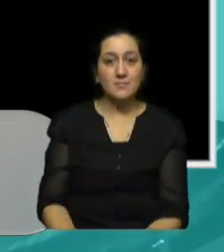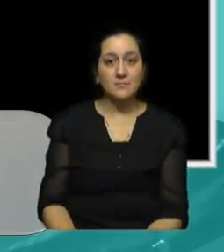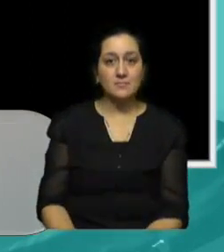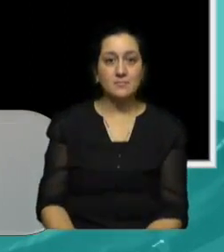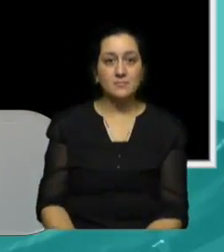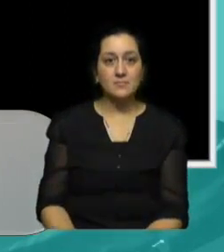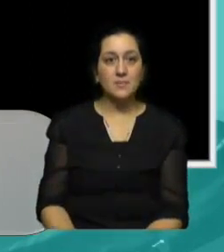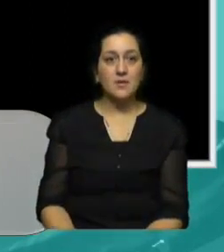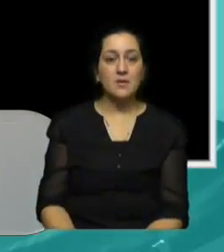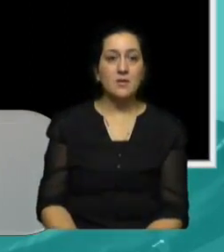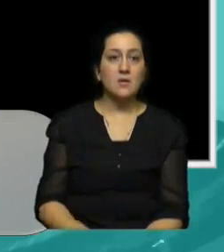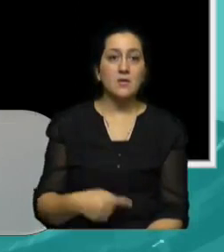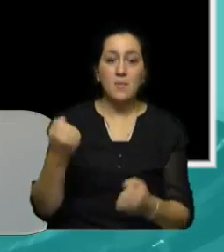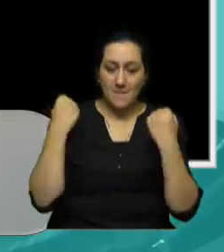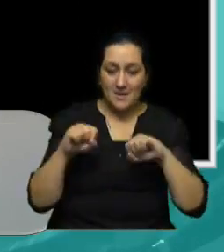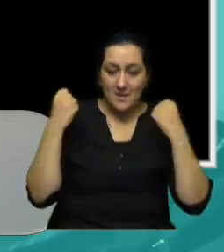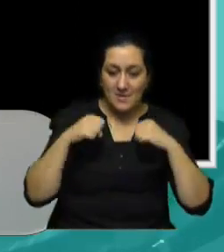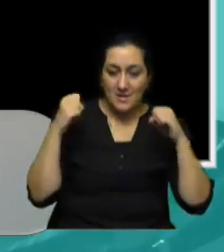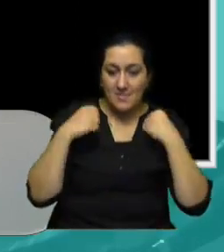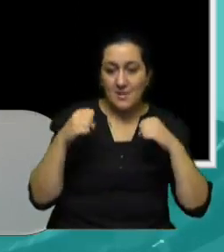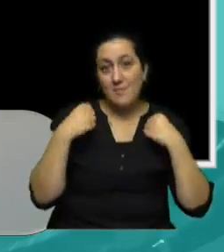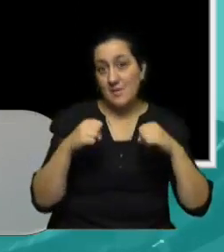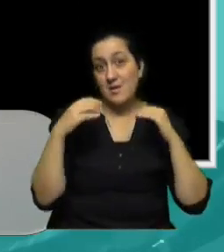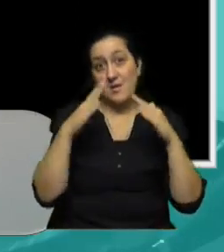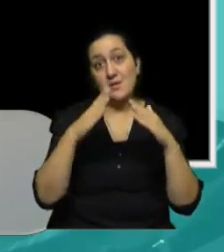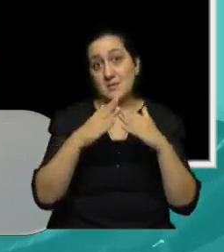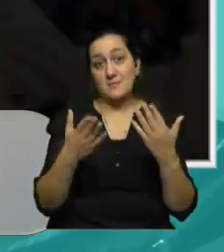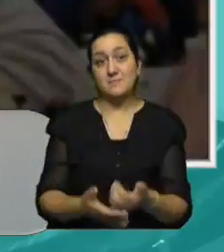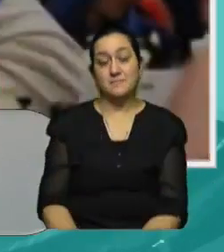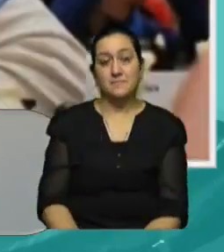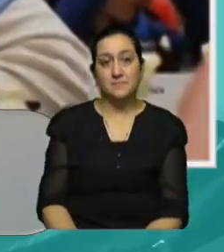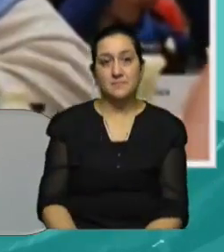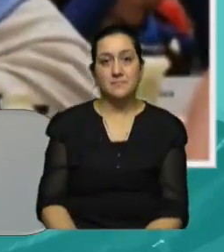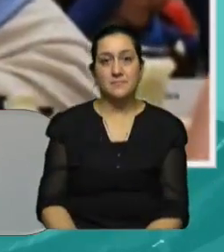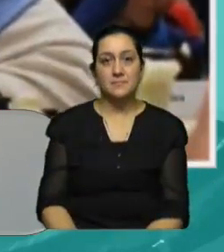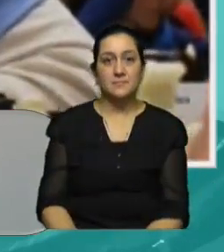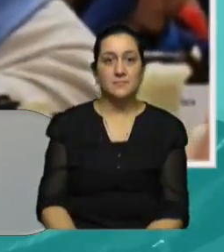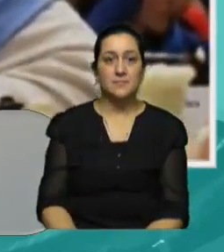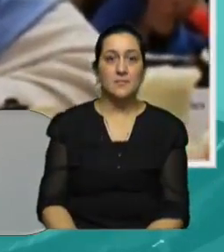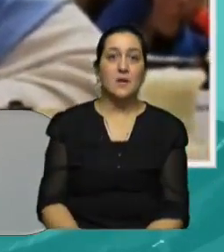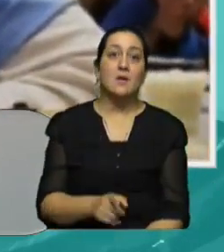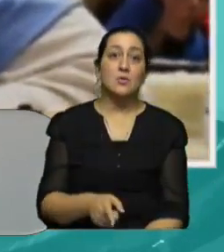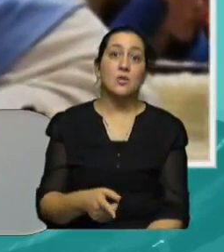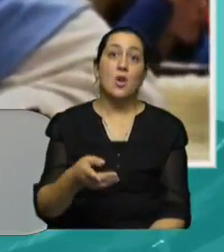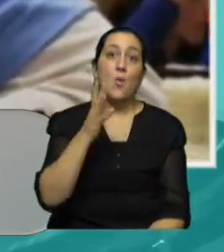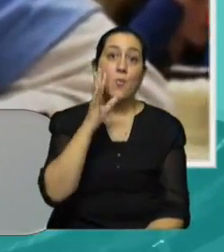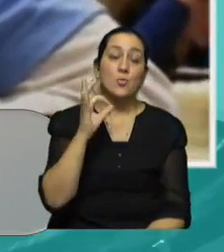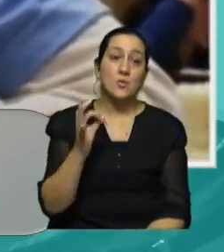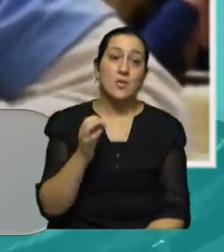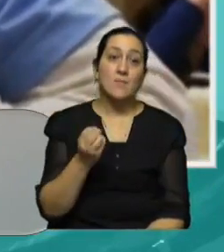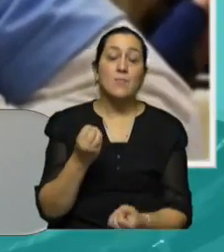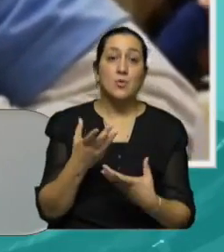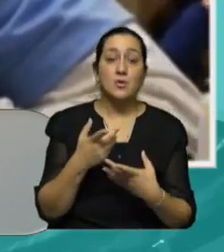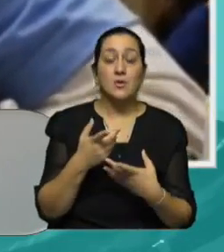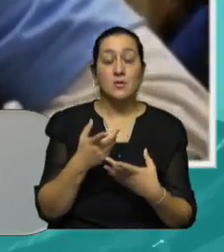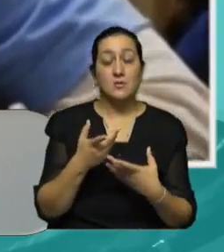Y nada, después entrenás por tu cuenta. Ahora también, esta se da la posibilidad porque recibiste un montón de ayuda, porque